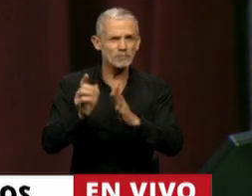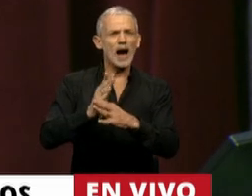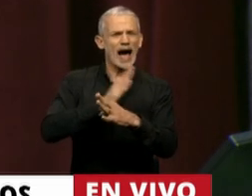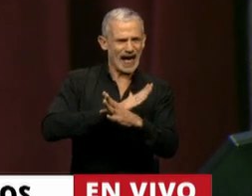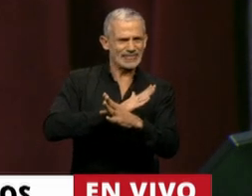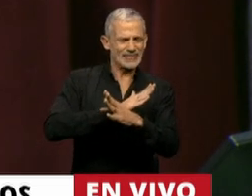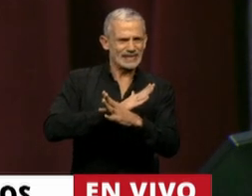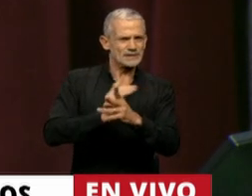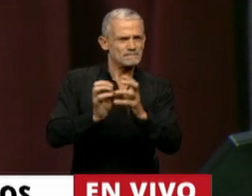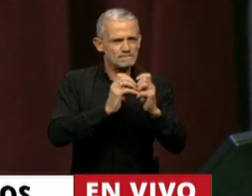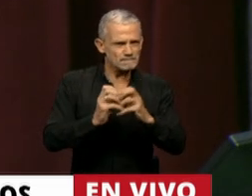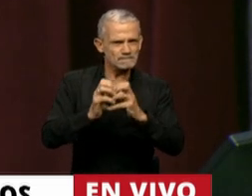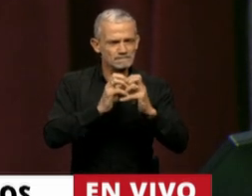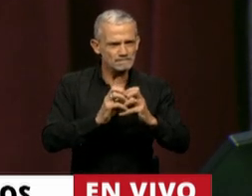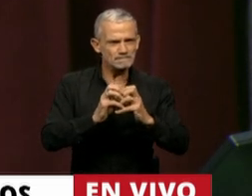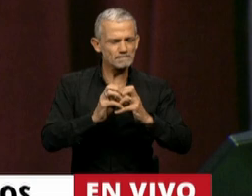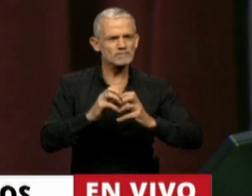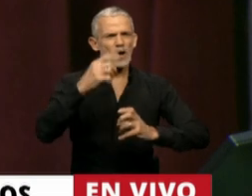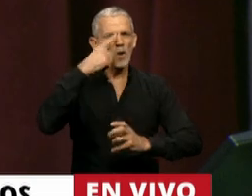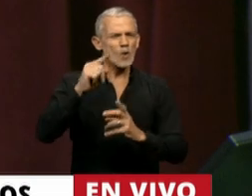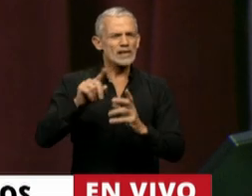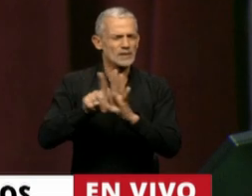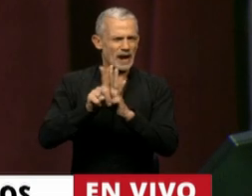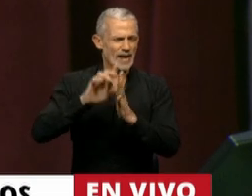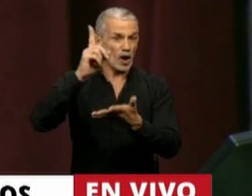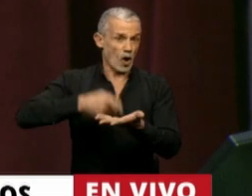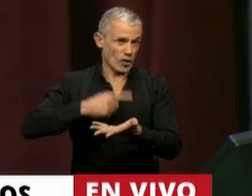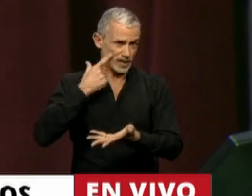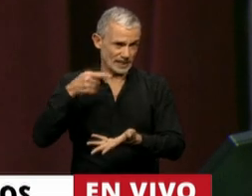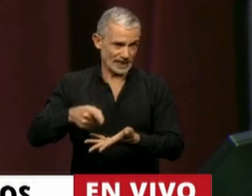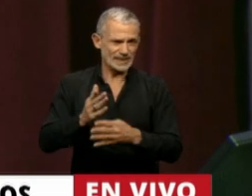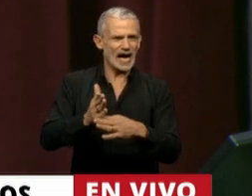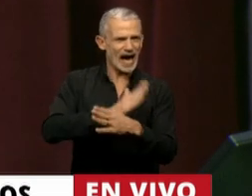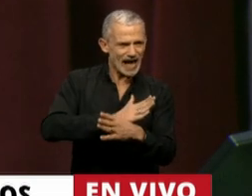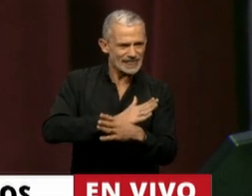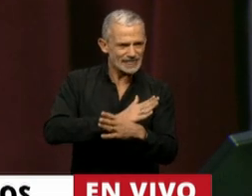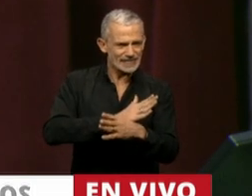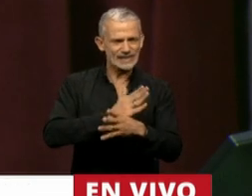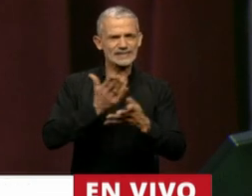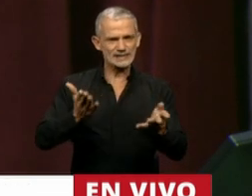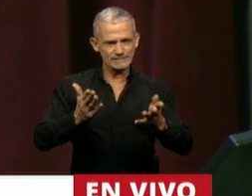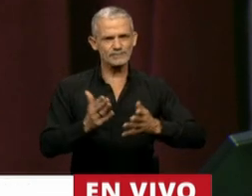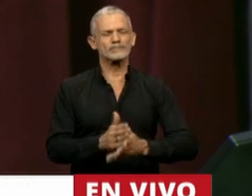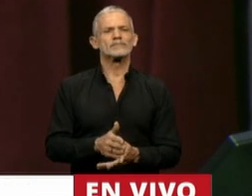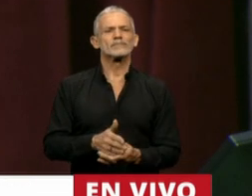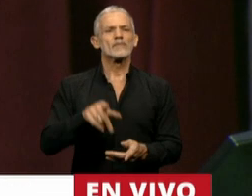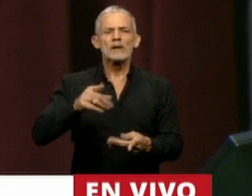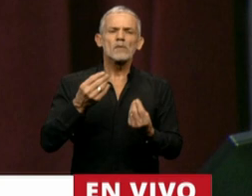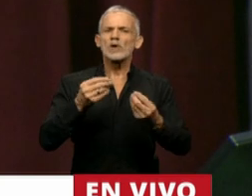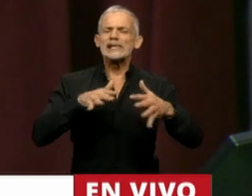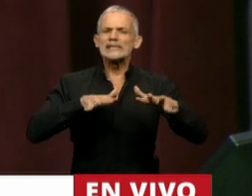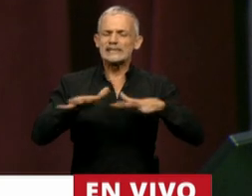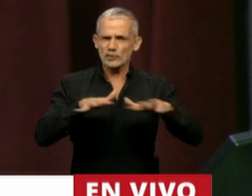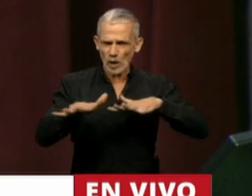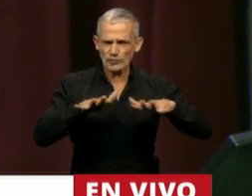tratamiento de la última ley del orden del día y producto de la situación